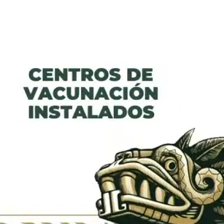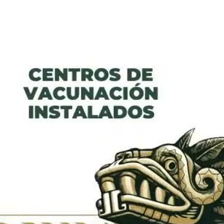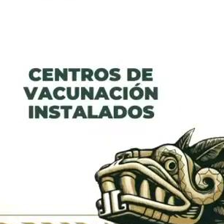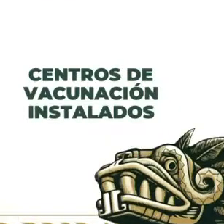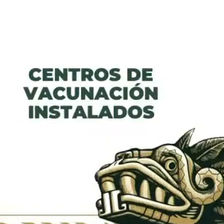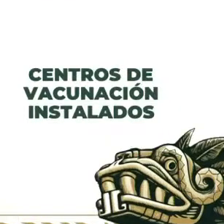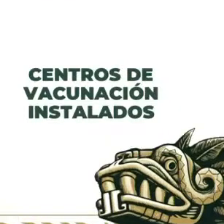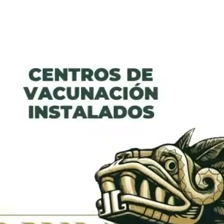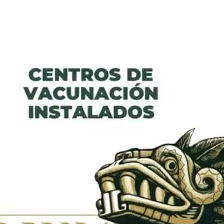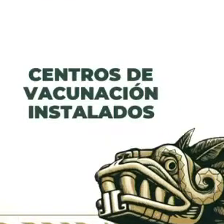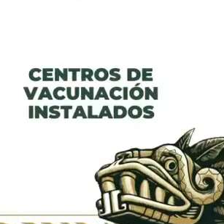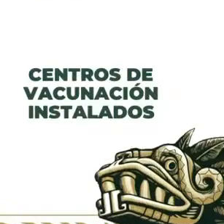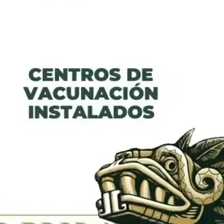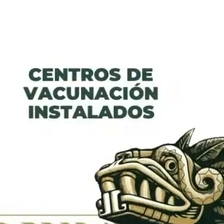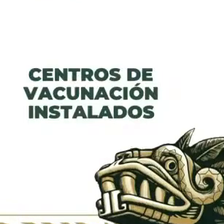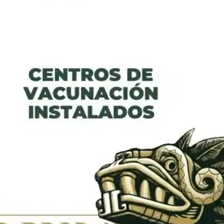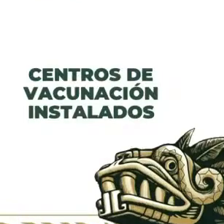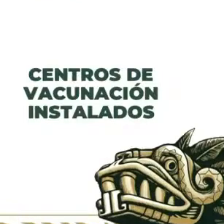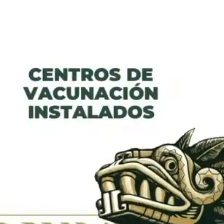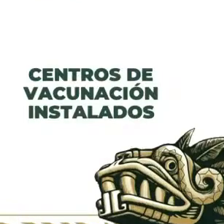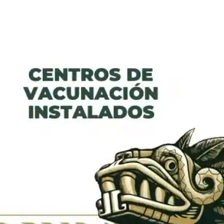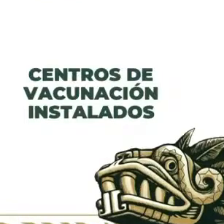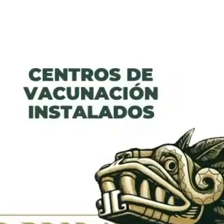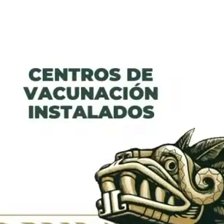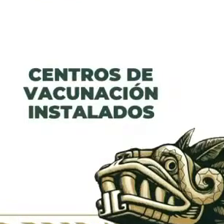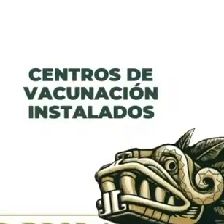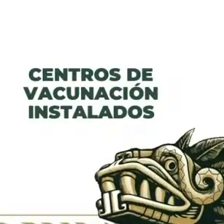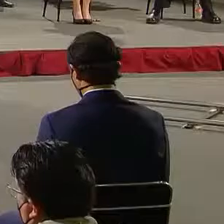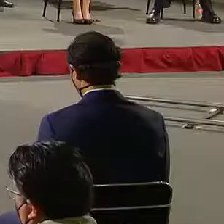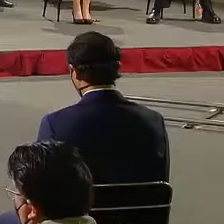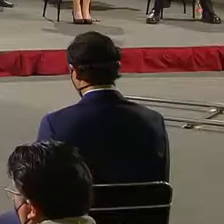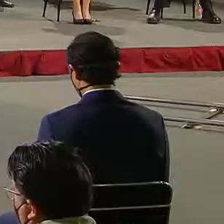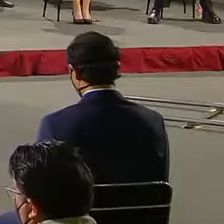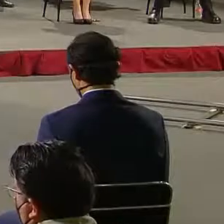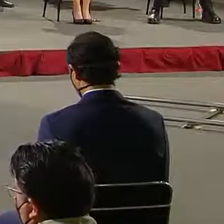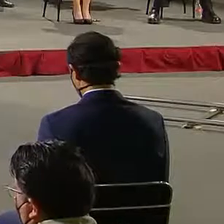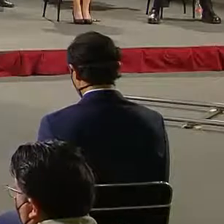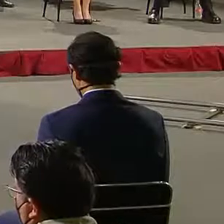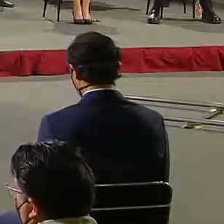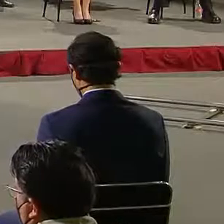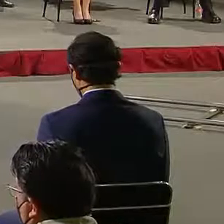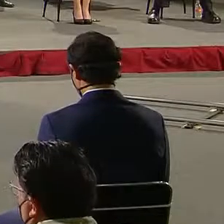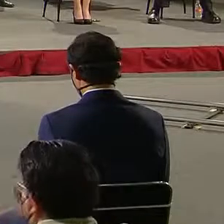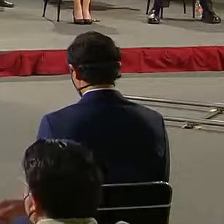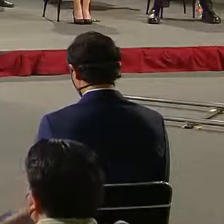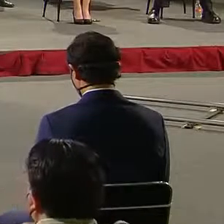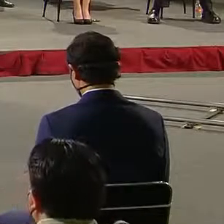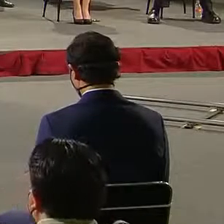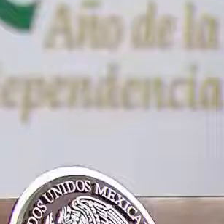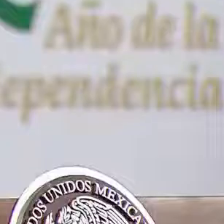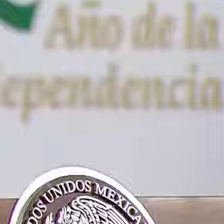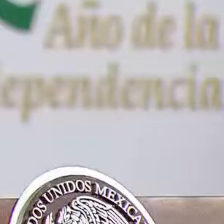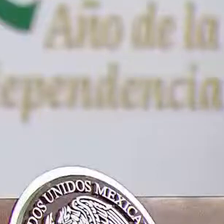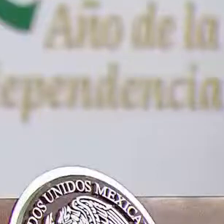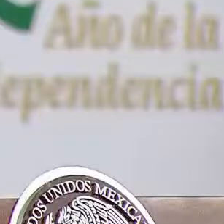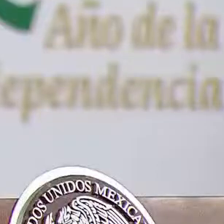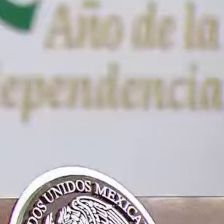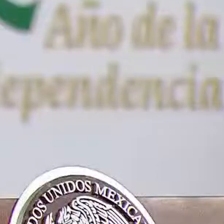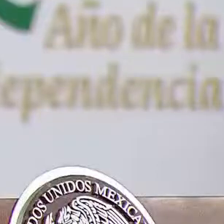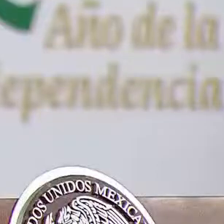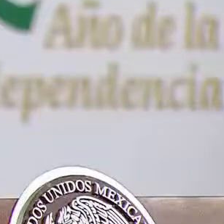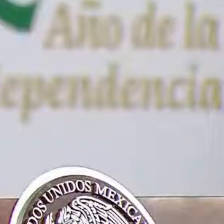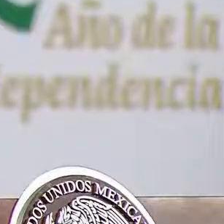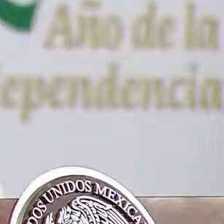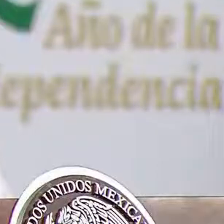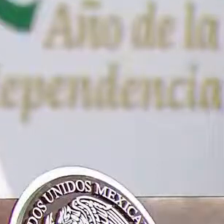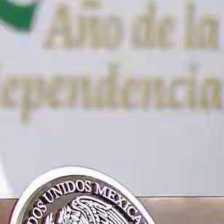11.103.825 adultos mayores, 60 años y más, tal cual como se comprometió en la estrategia de vacunación.